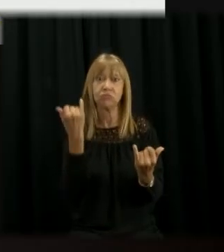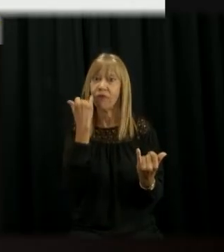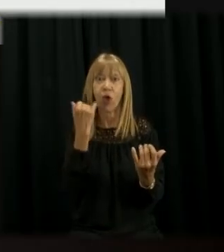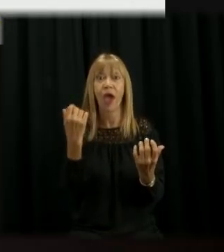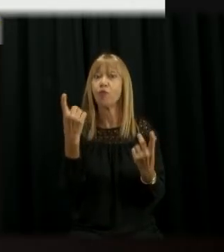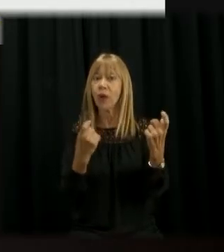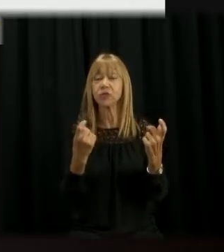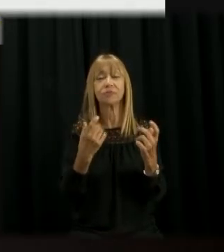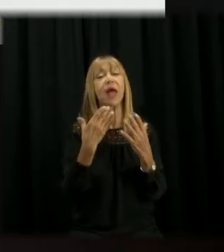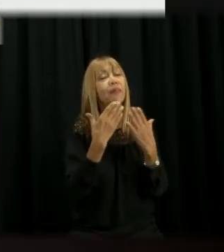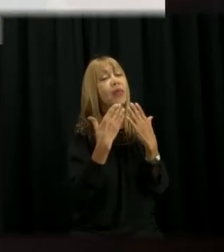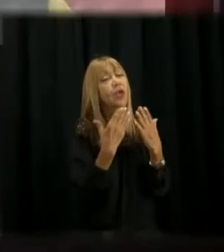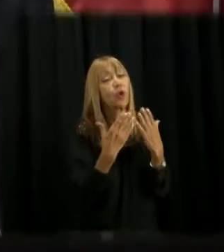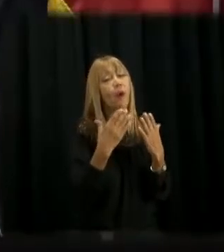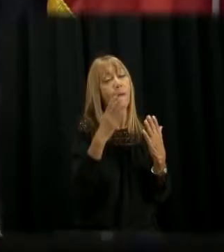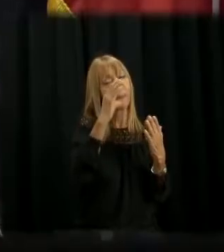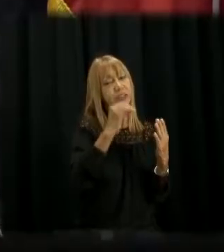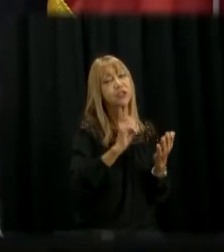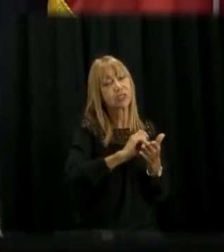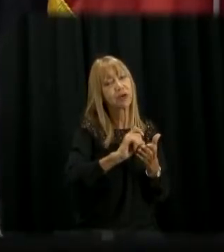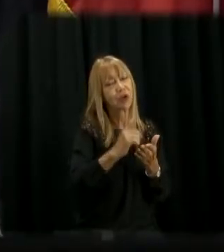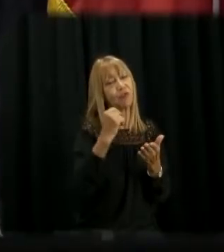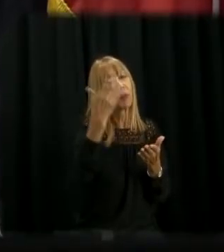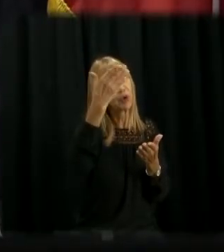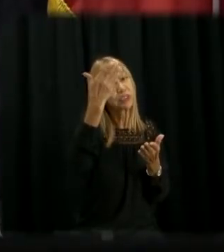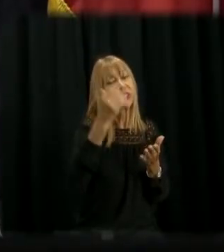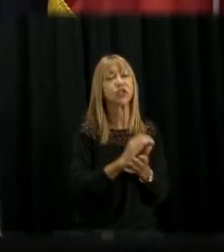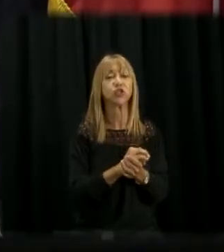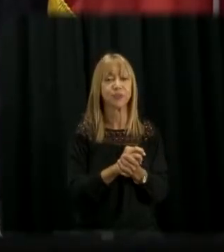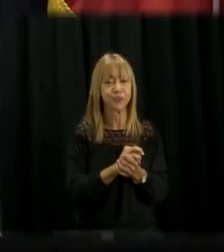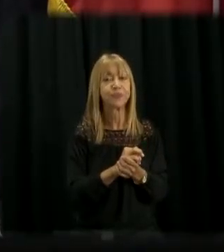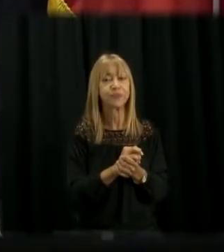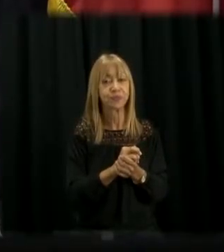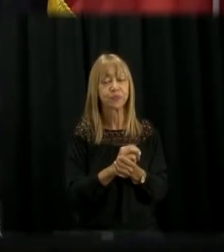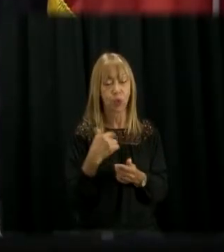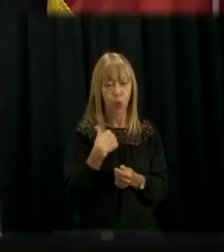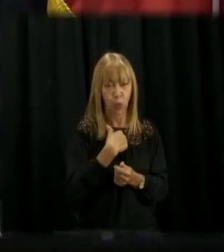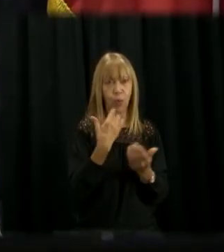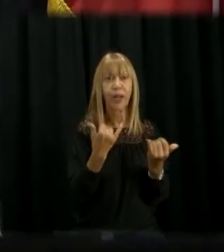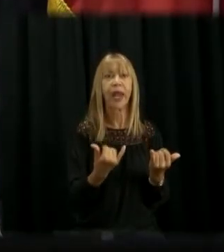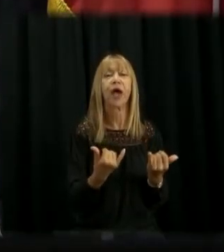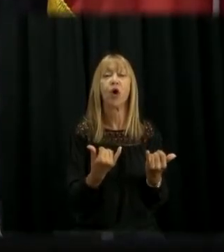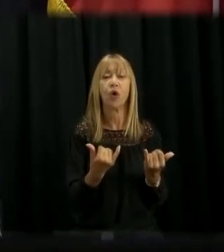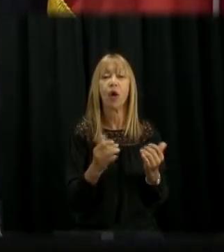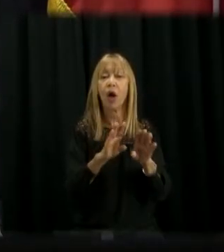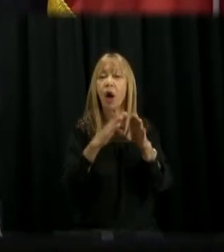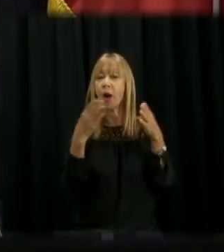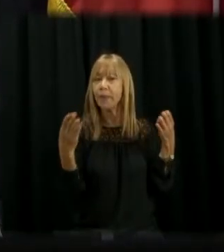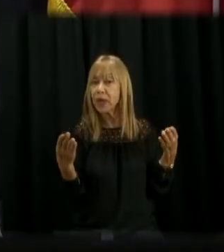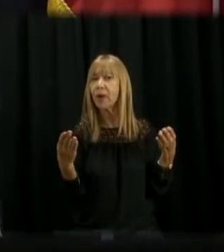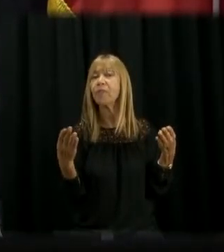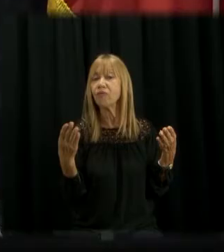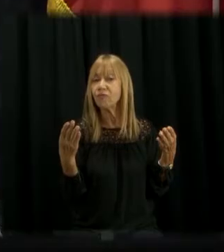preguntas. Muchas gracias, señor secretario, por su presentación. Vamos ahora